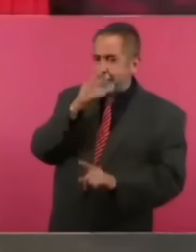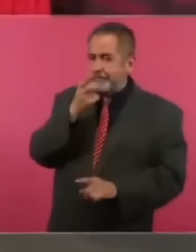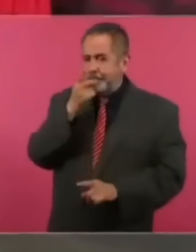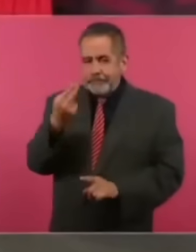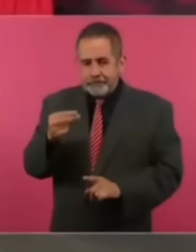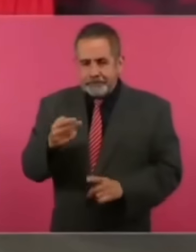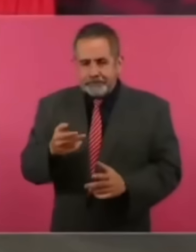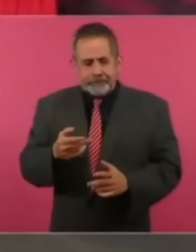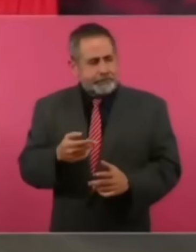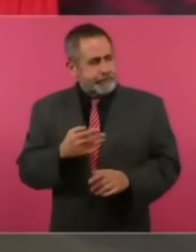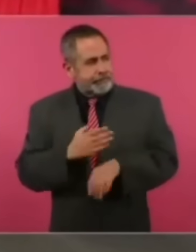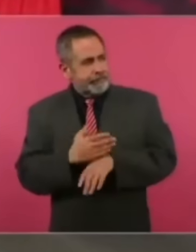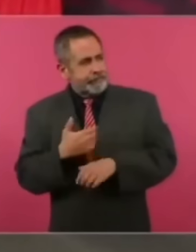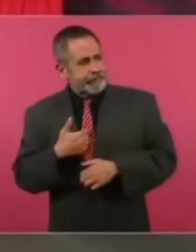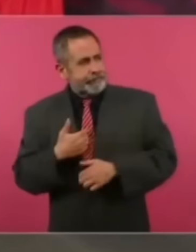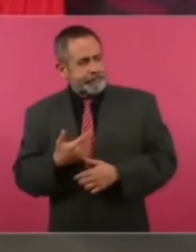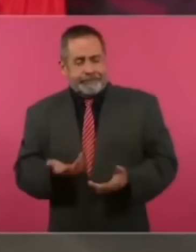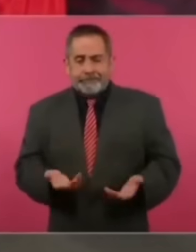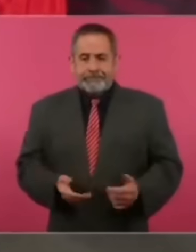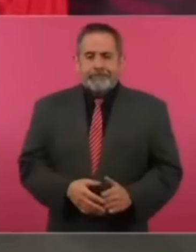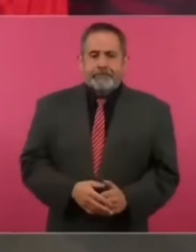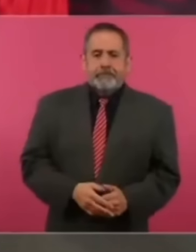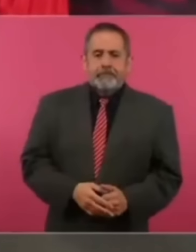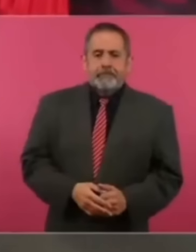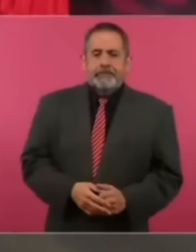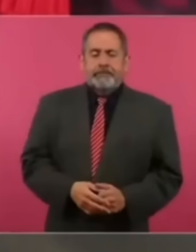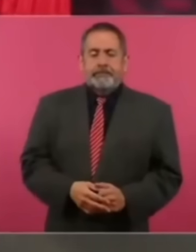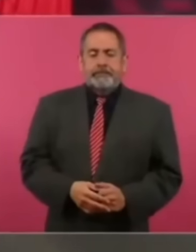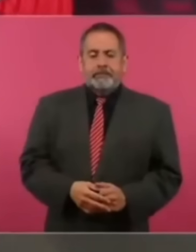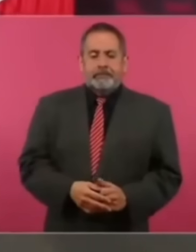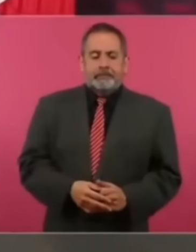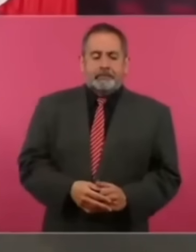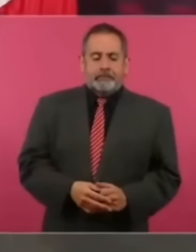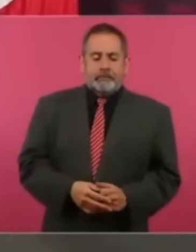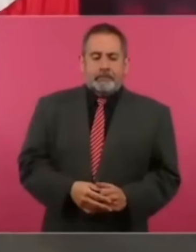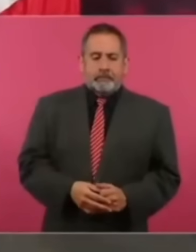Lo pone.